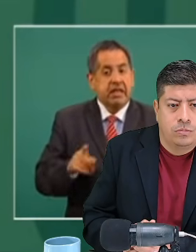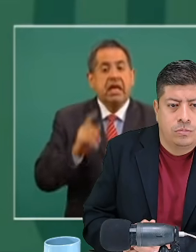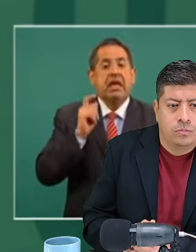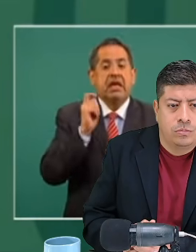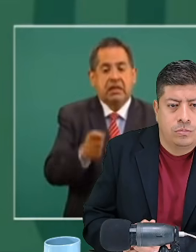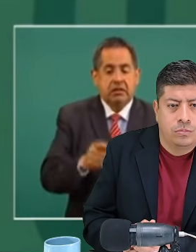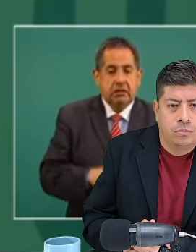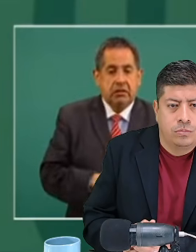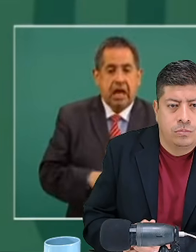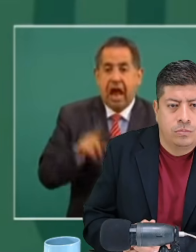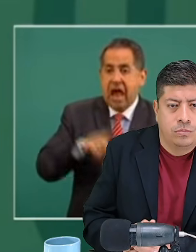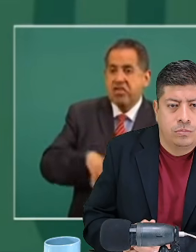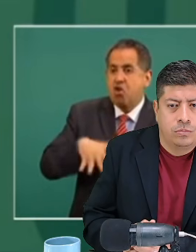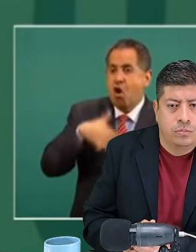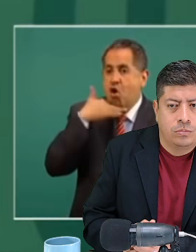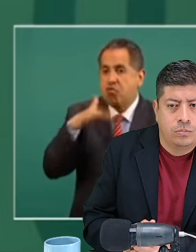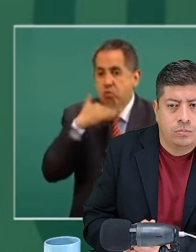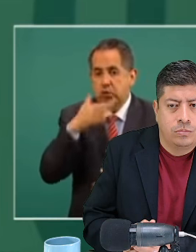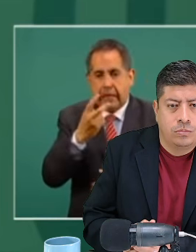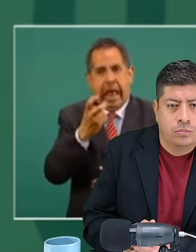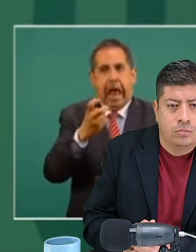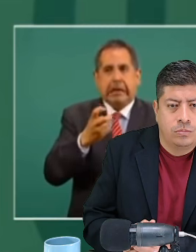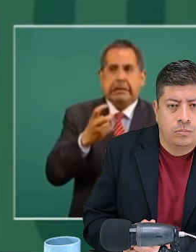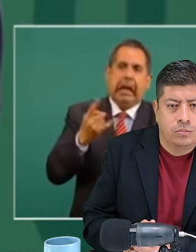cuando hay corrupción,